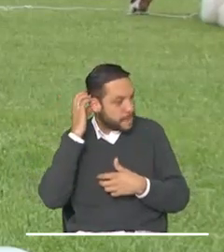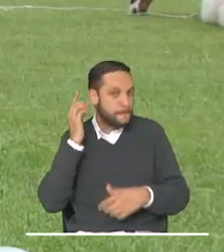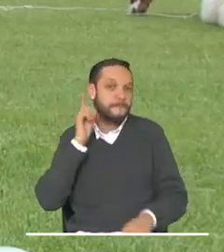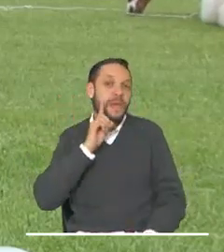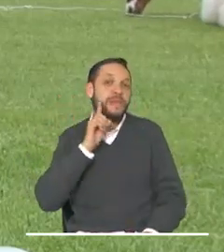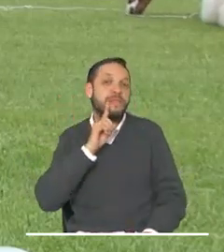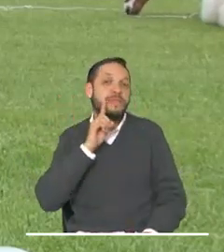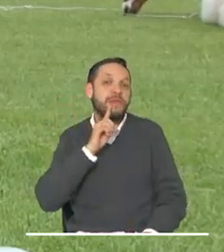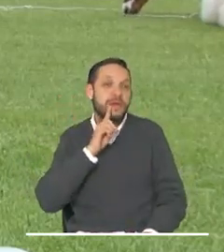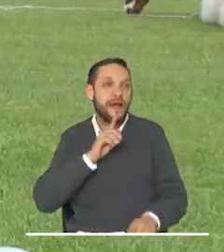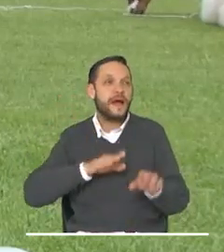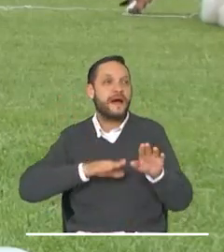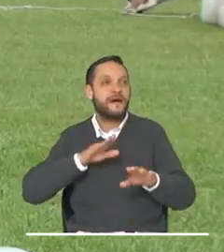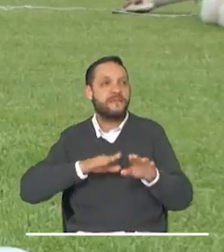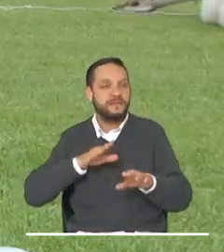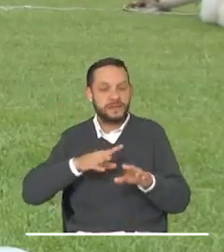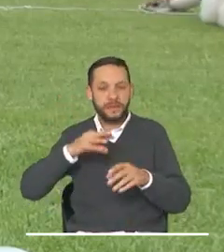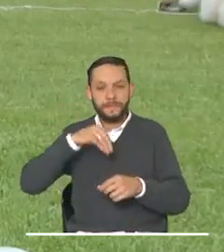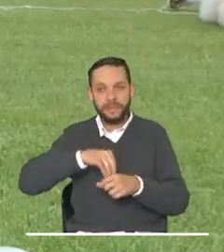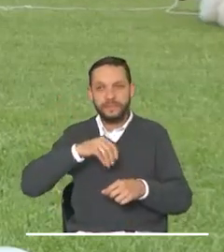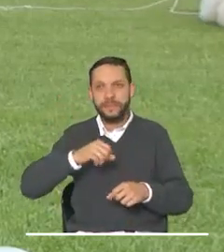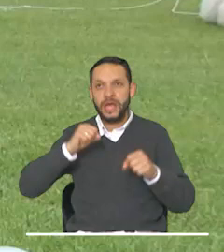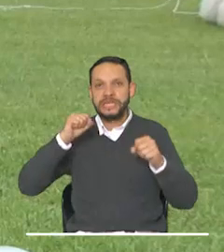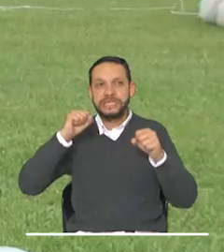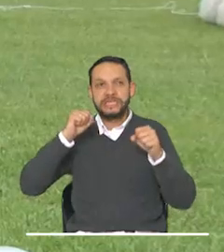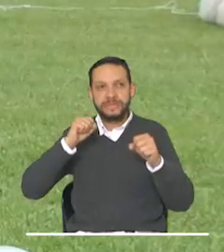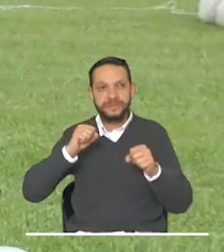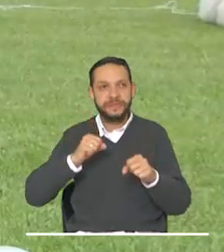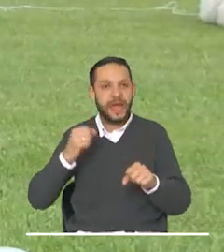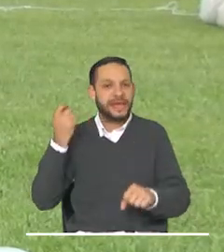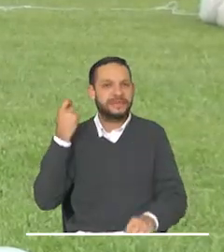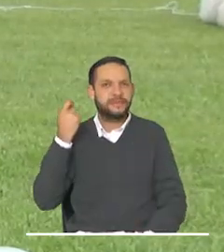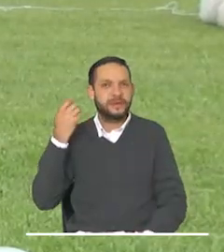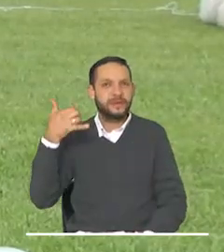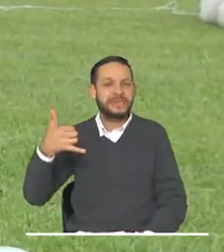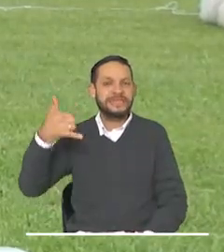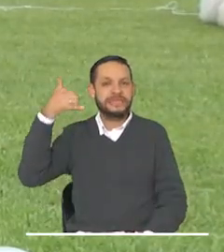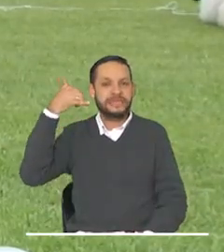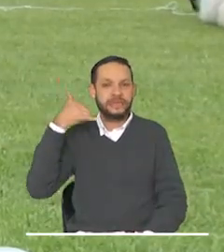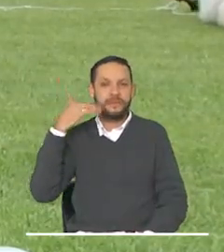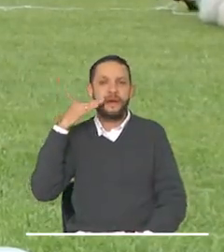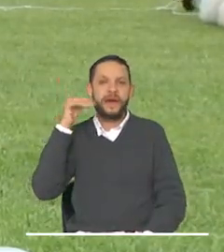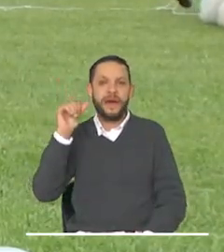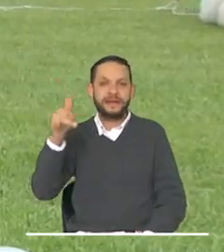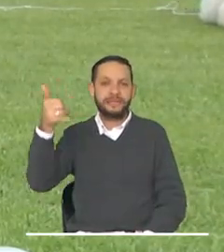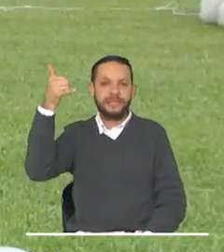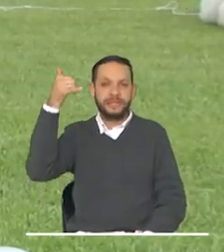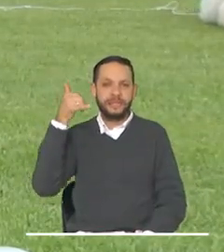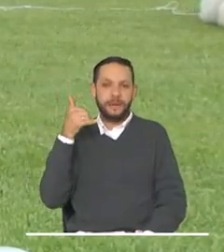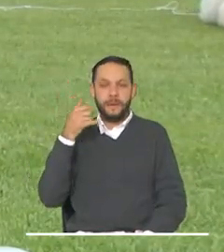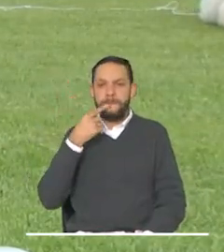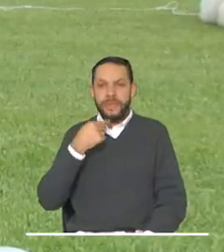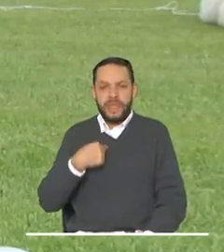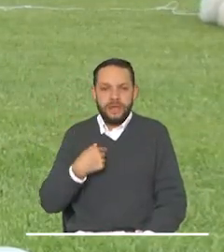la mente nos genera ataques de pánico hace un rato me llamaba una usuaria una paciente me decía que tengo un ataque de